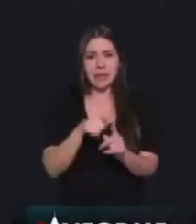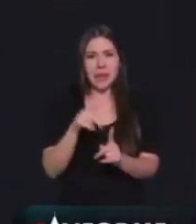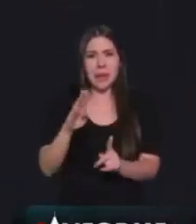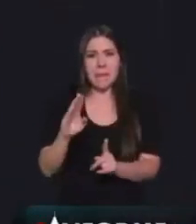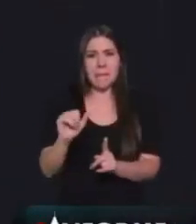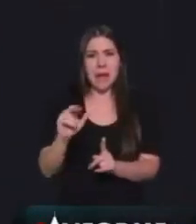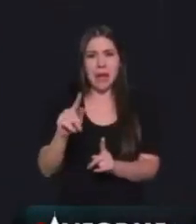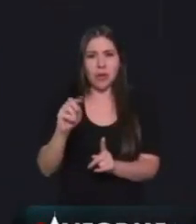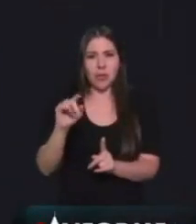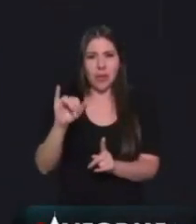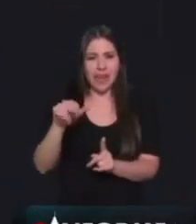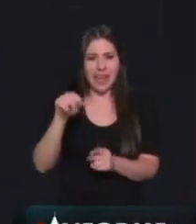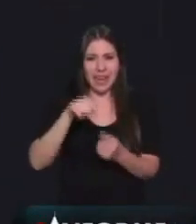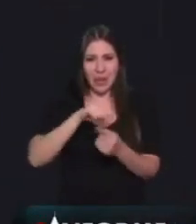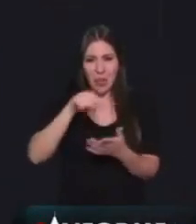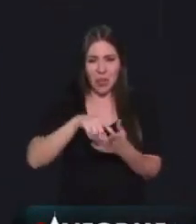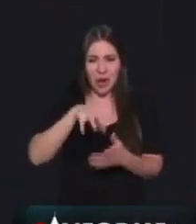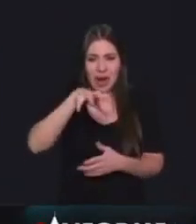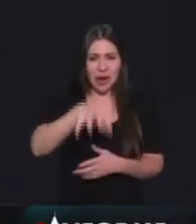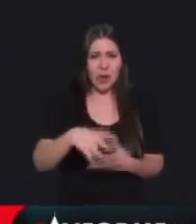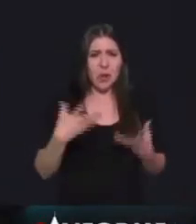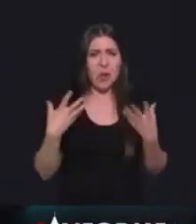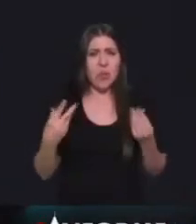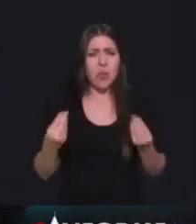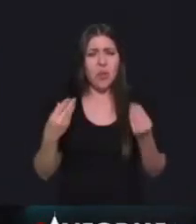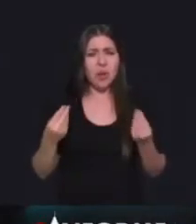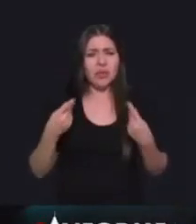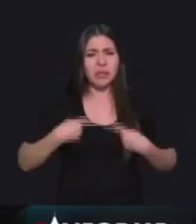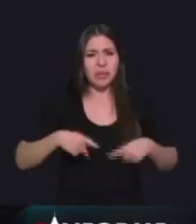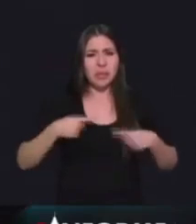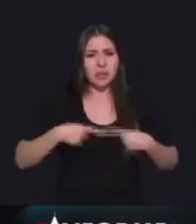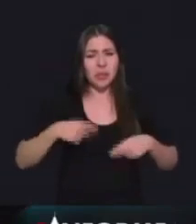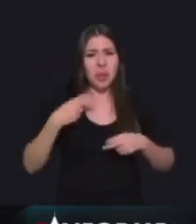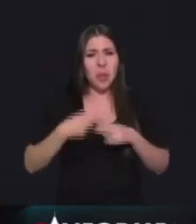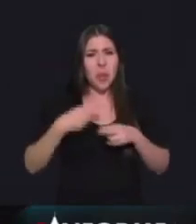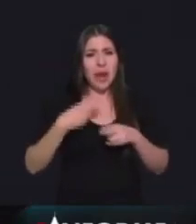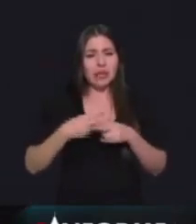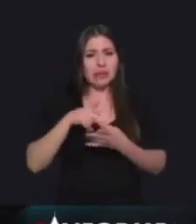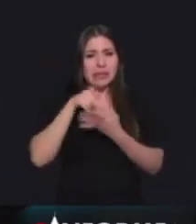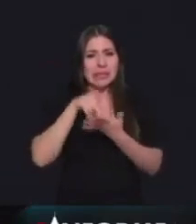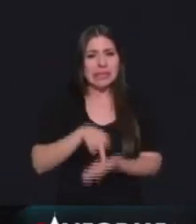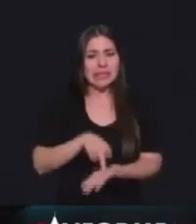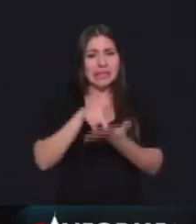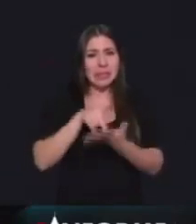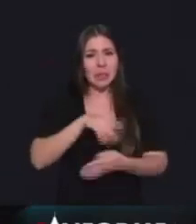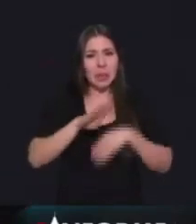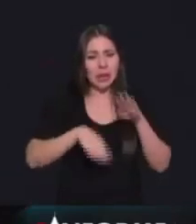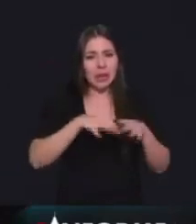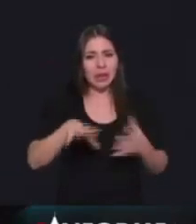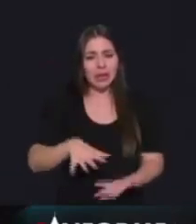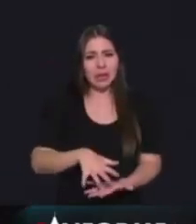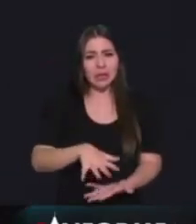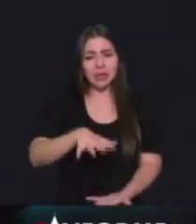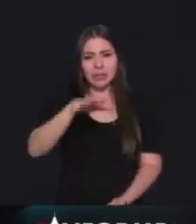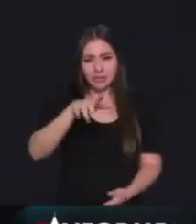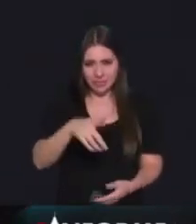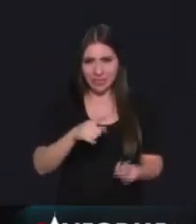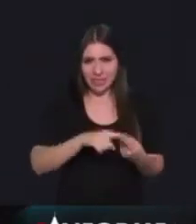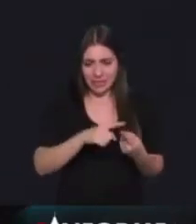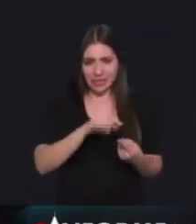kilos de huesos humanos solamente son una pequeña parte. Recordemos el caso de San Fernando